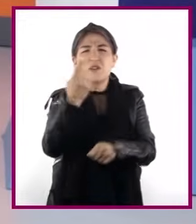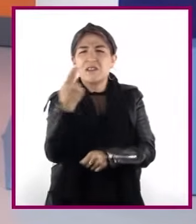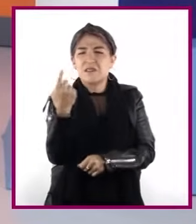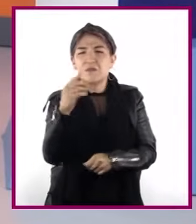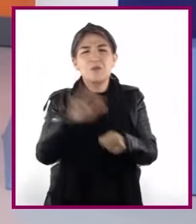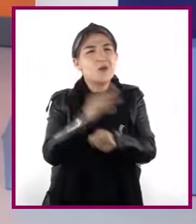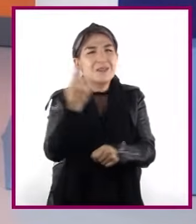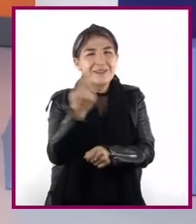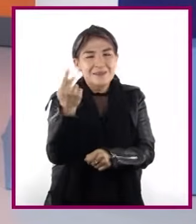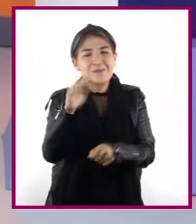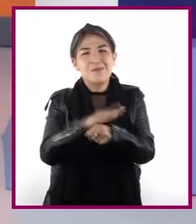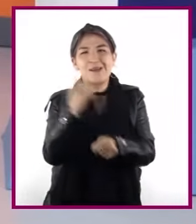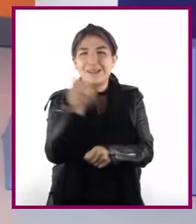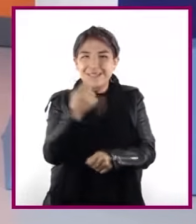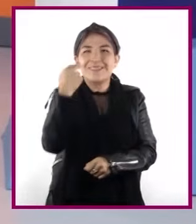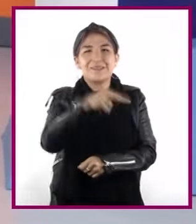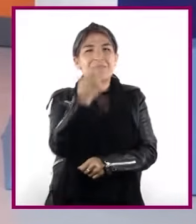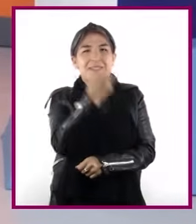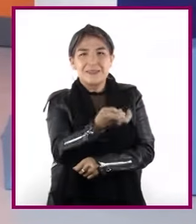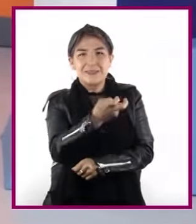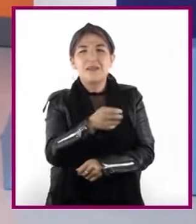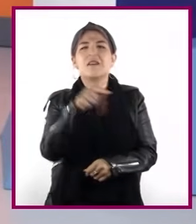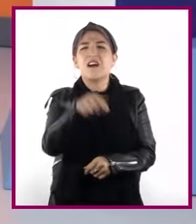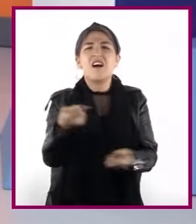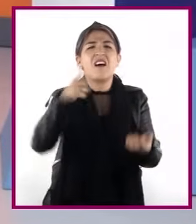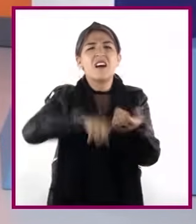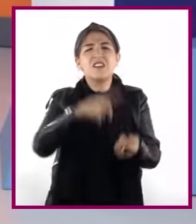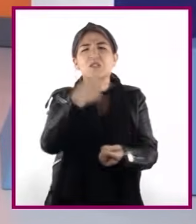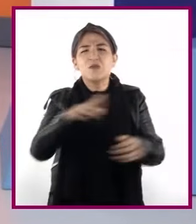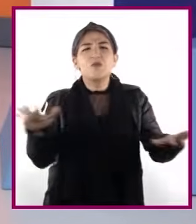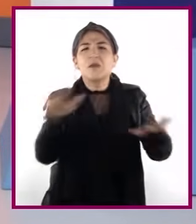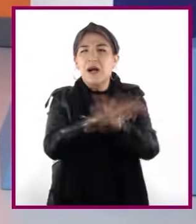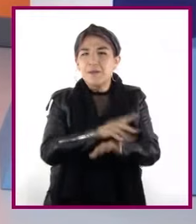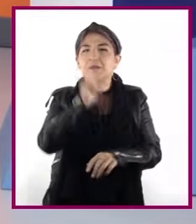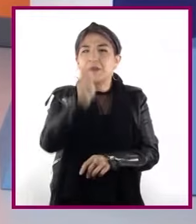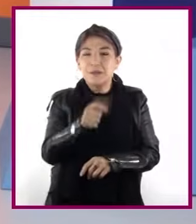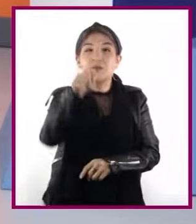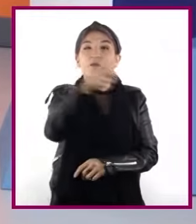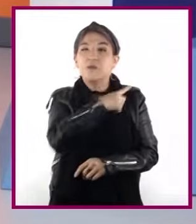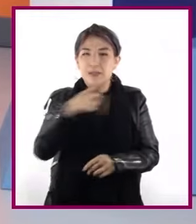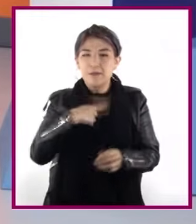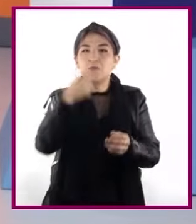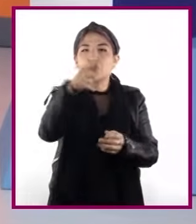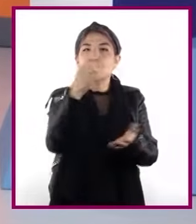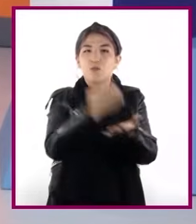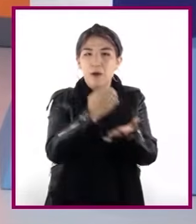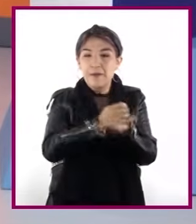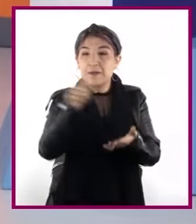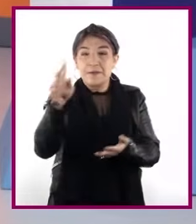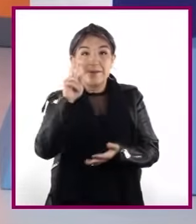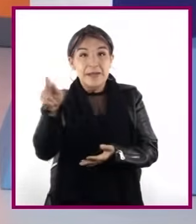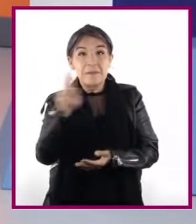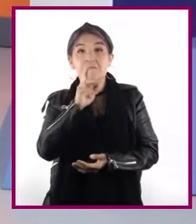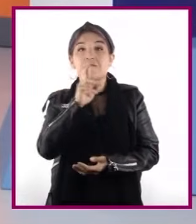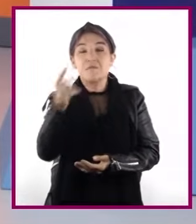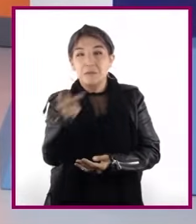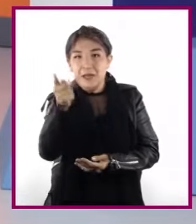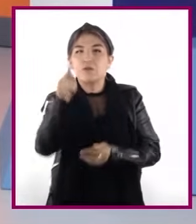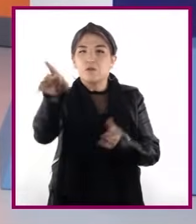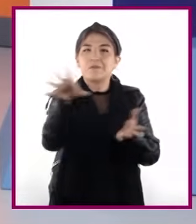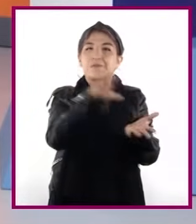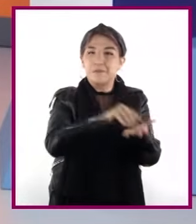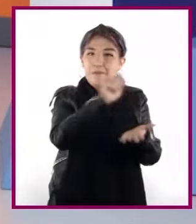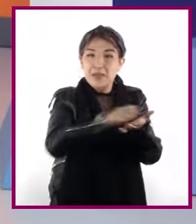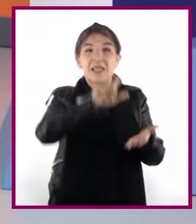así? ¿Qué influye en el cambio de estado? Anoten en el cuaderno sus respuestas para que las